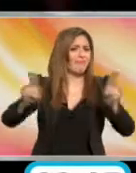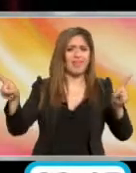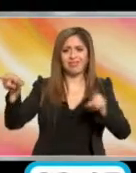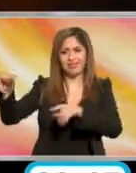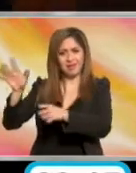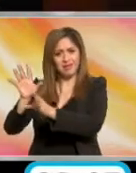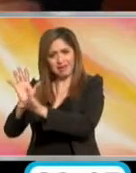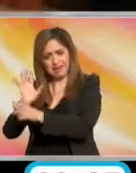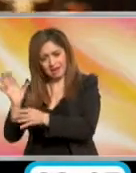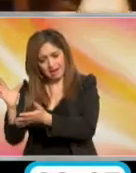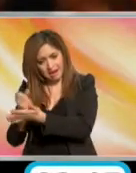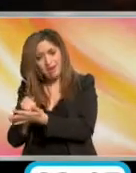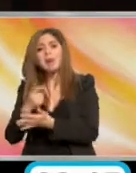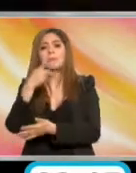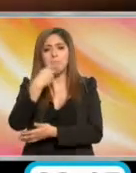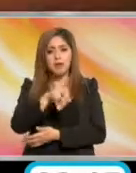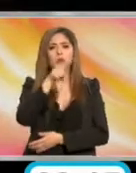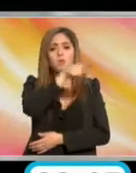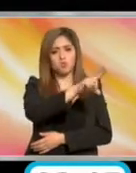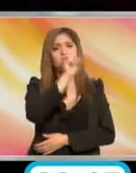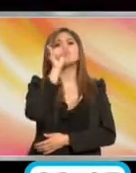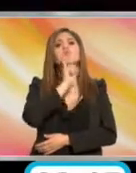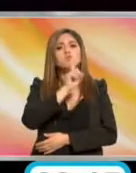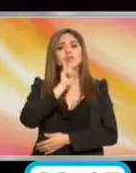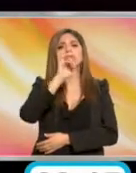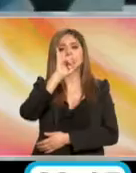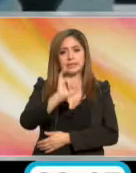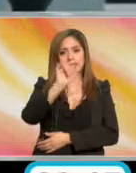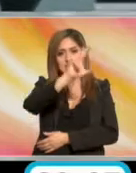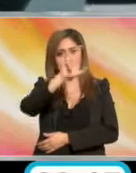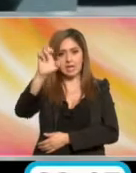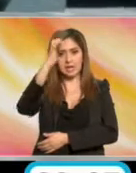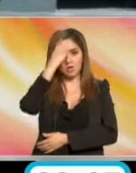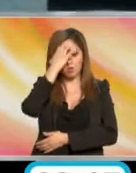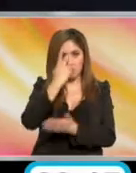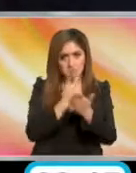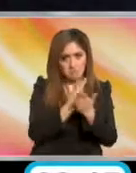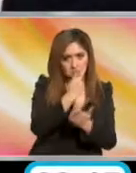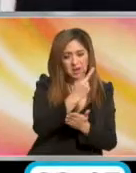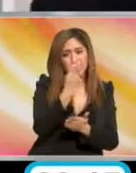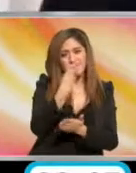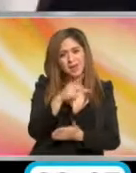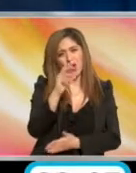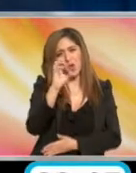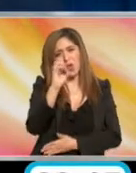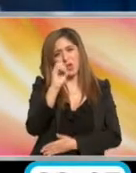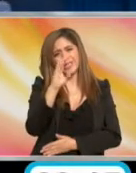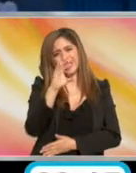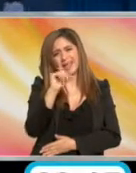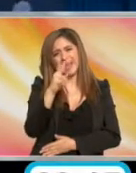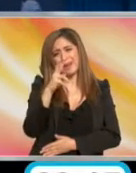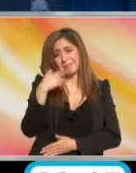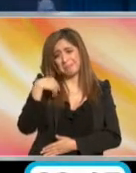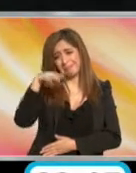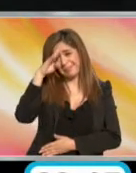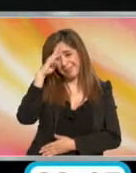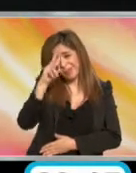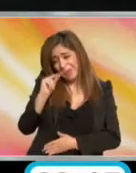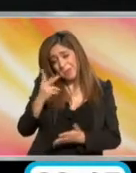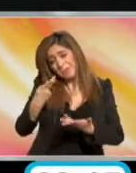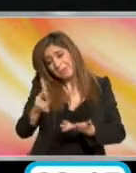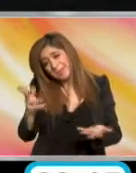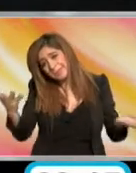sí, creo que ella merecía un reconocimiento por esta película. No sé si el Oscar fue poquito demasiado, ¿no? Pero bueno, siendo Emma